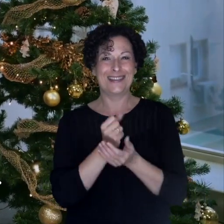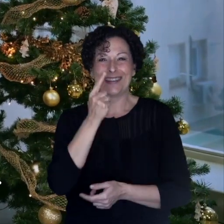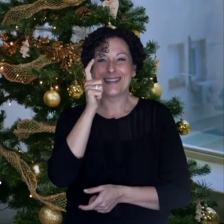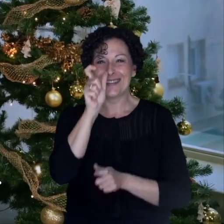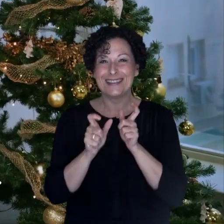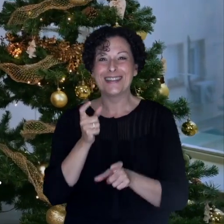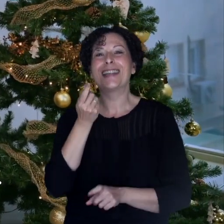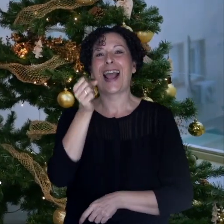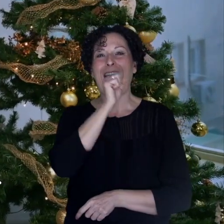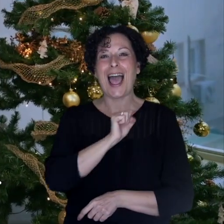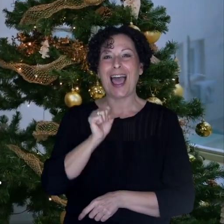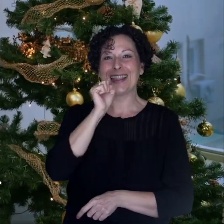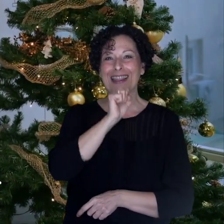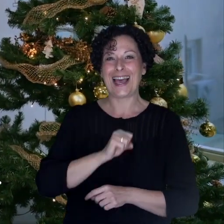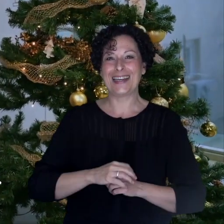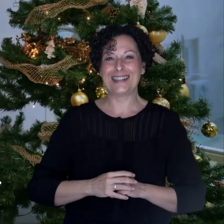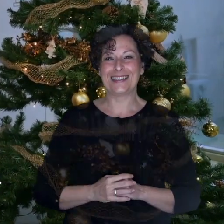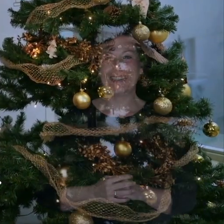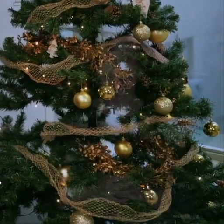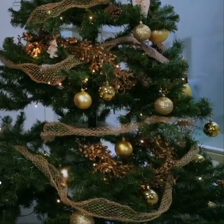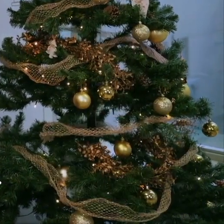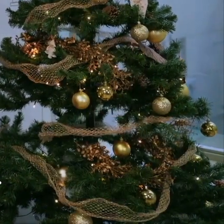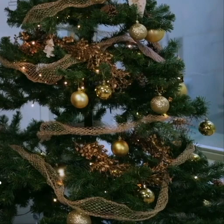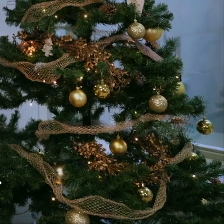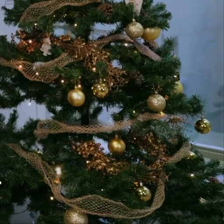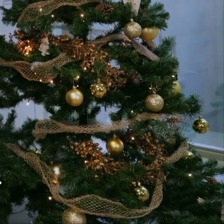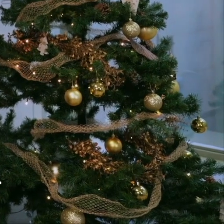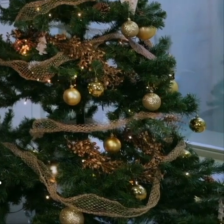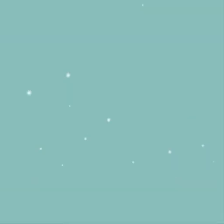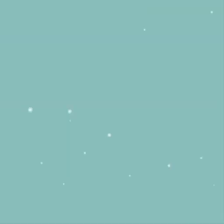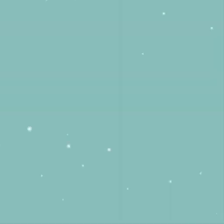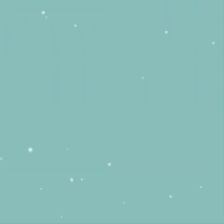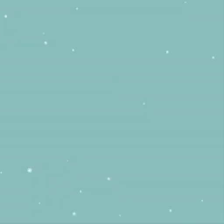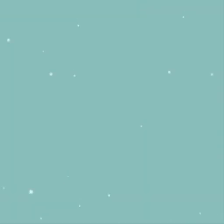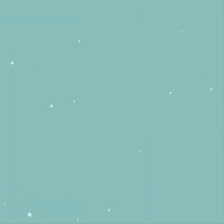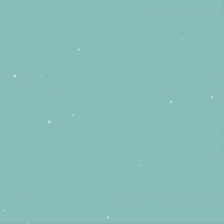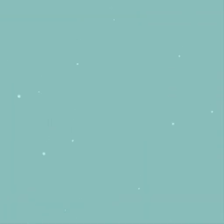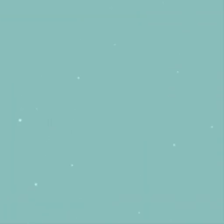Pero mira cómo beben los peces en el río. Pero mira cómo...